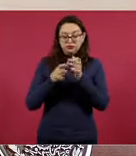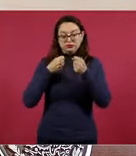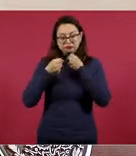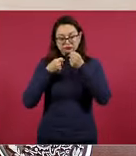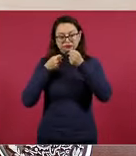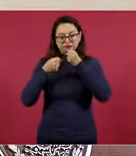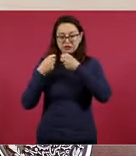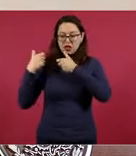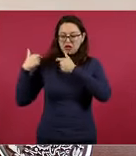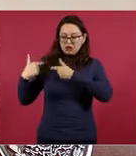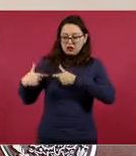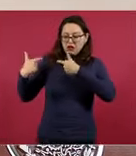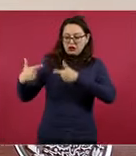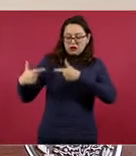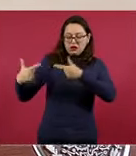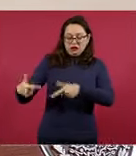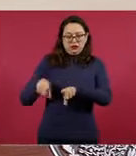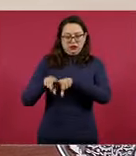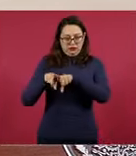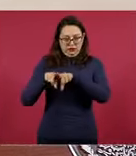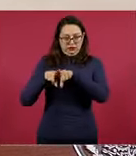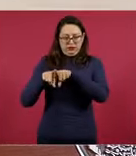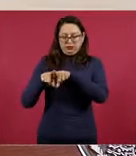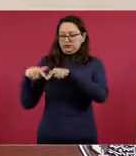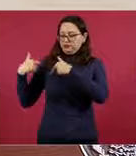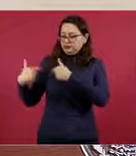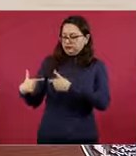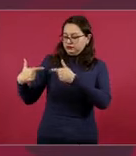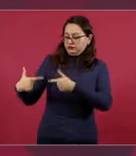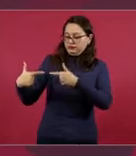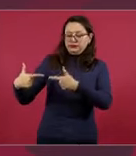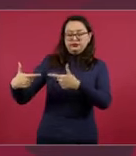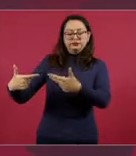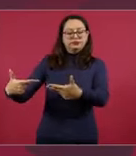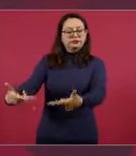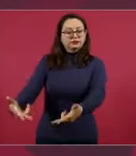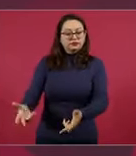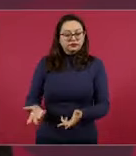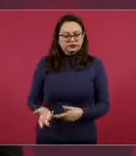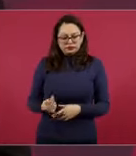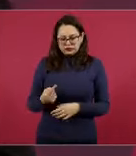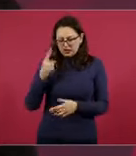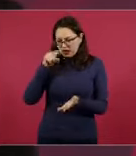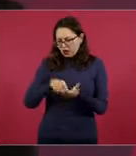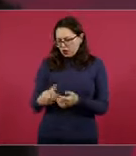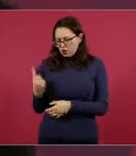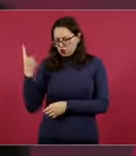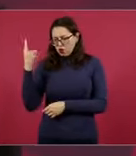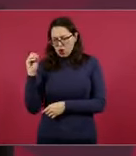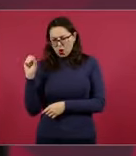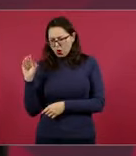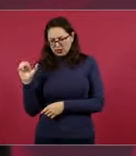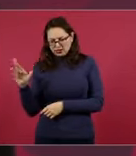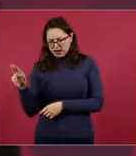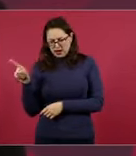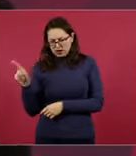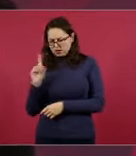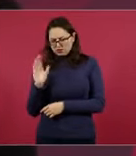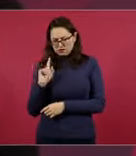los hermanos, creo que menos Óscar, pero todos eran periodistas.